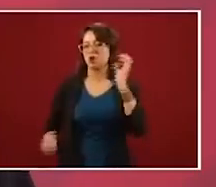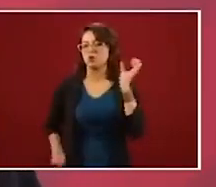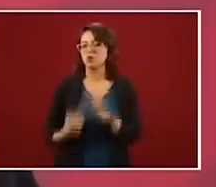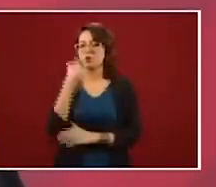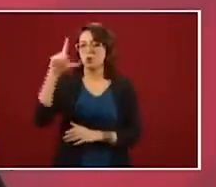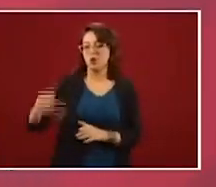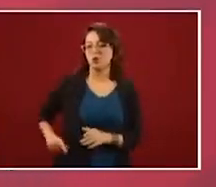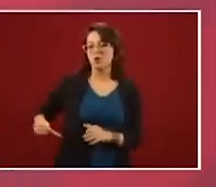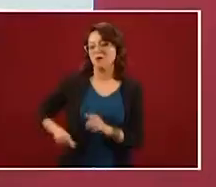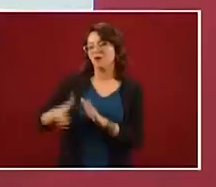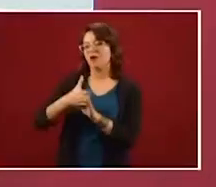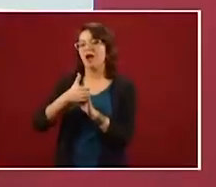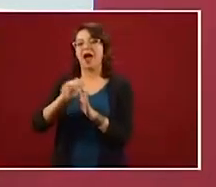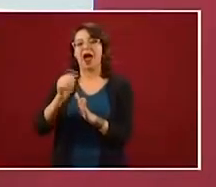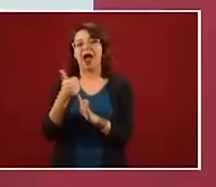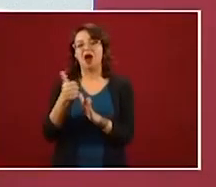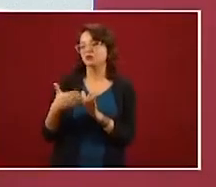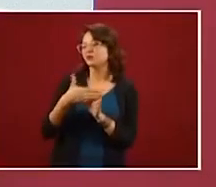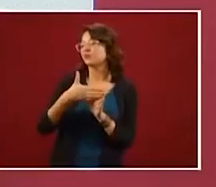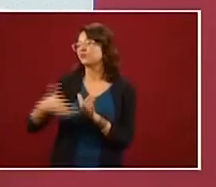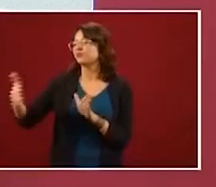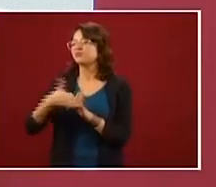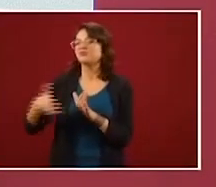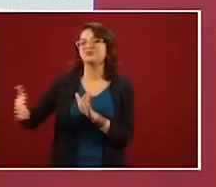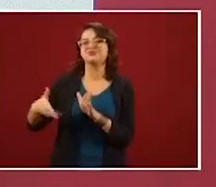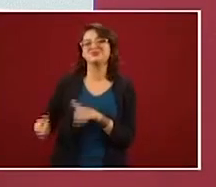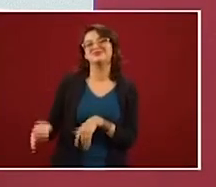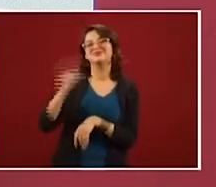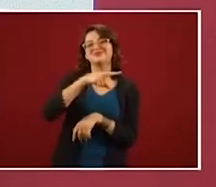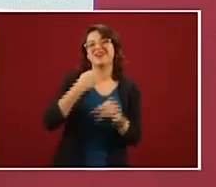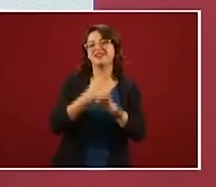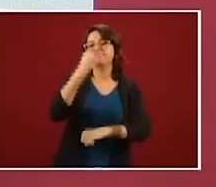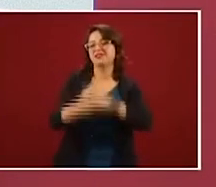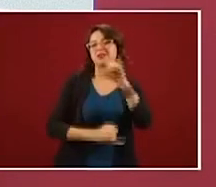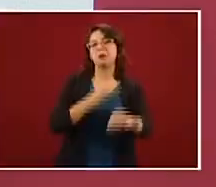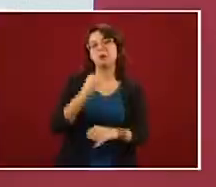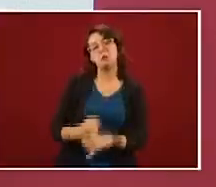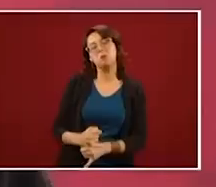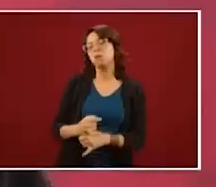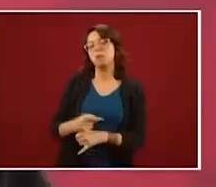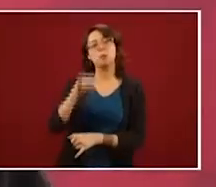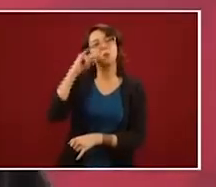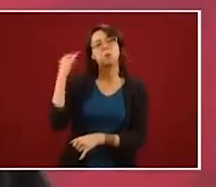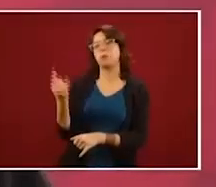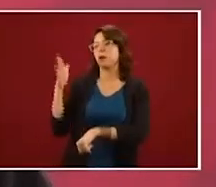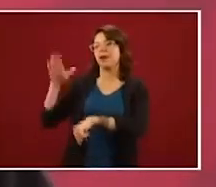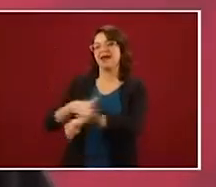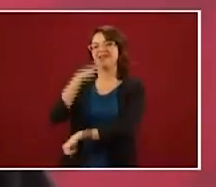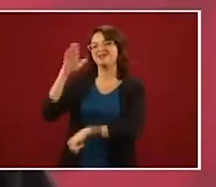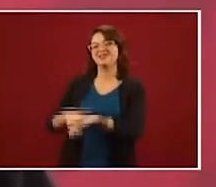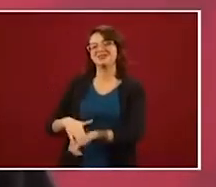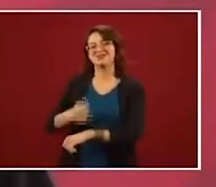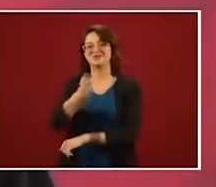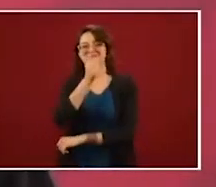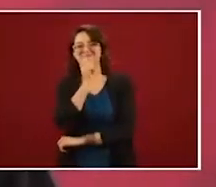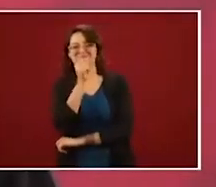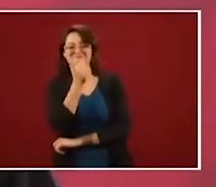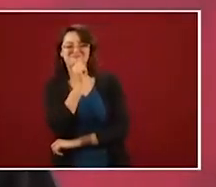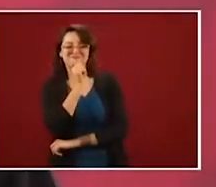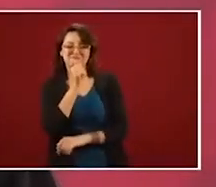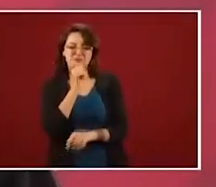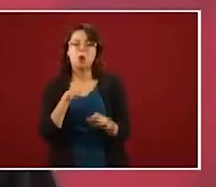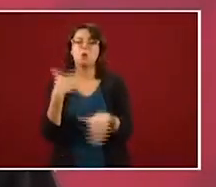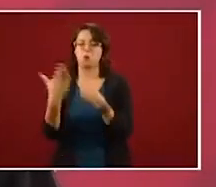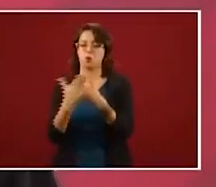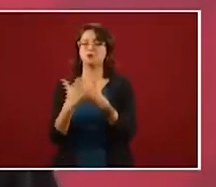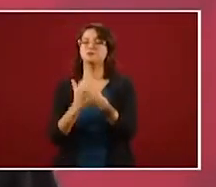todavía no están reflejadas en este ranking de Transparencia Internacional. Entonces, nos parece que estamos a la vanguardia, que hay